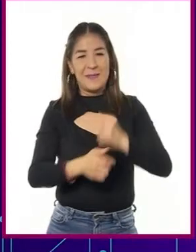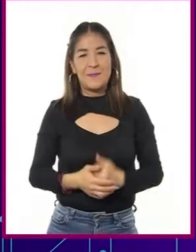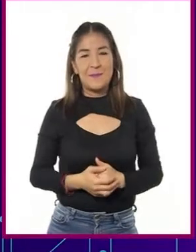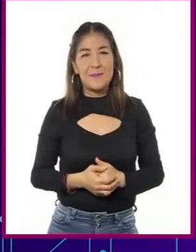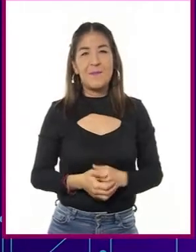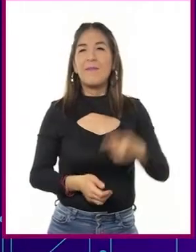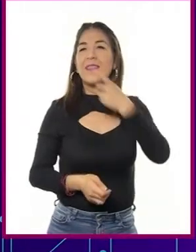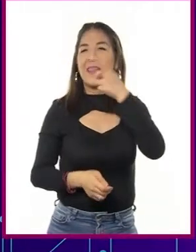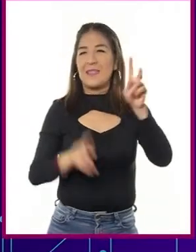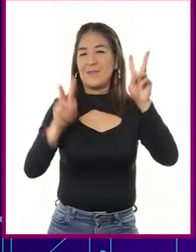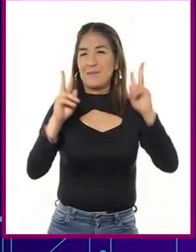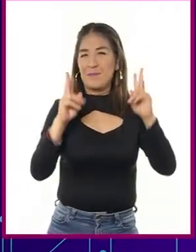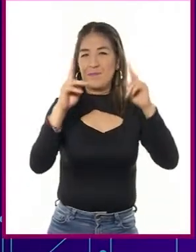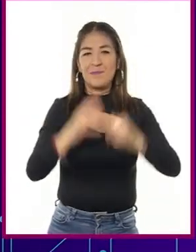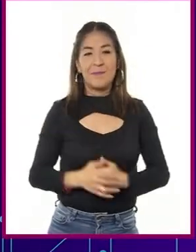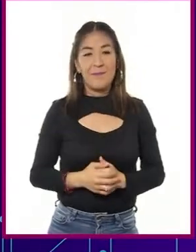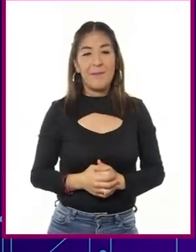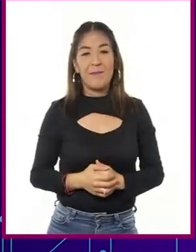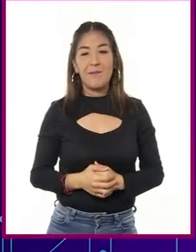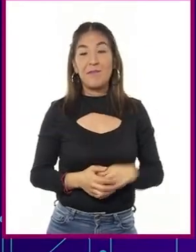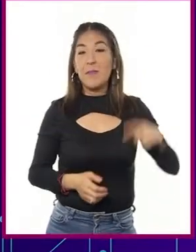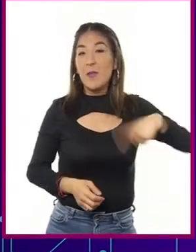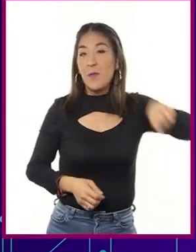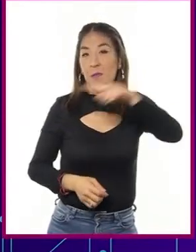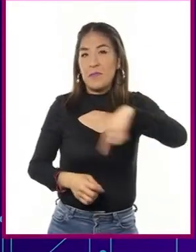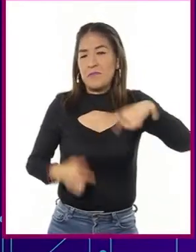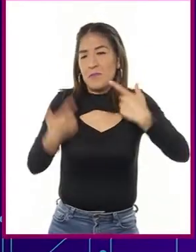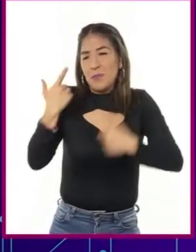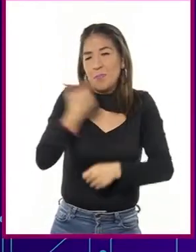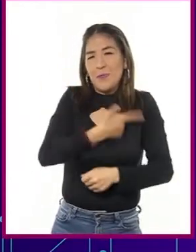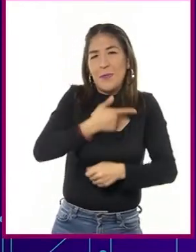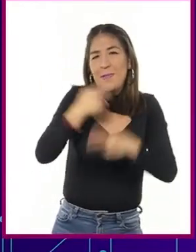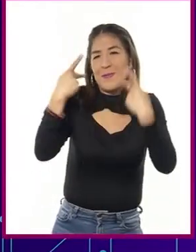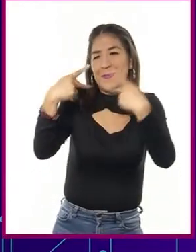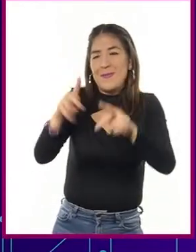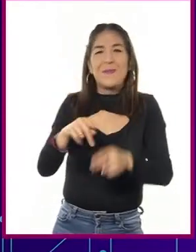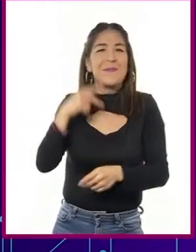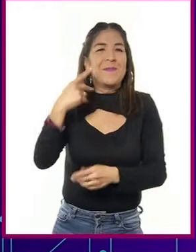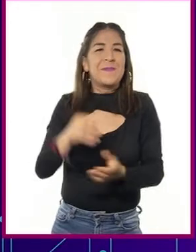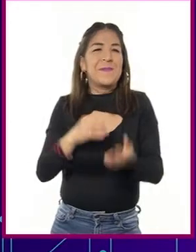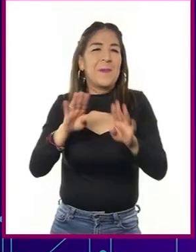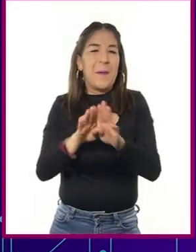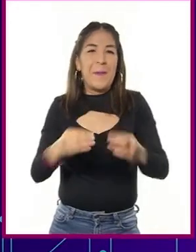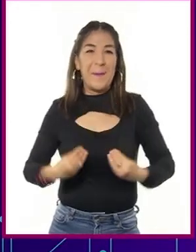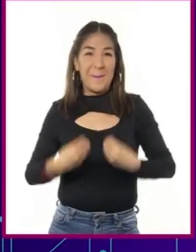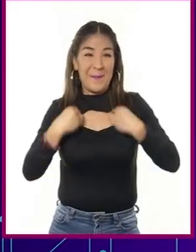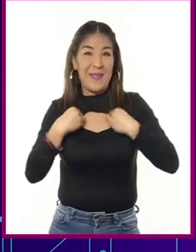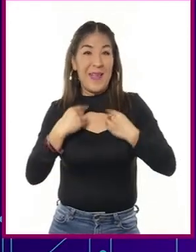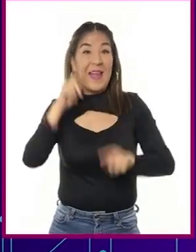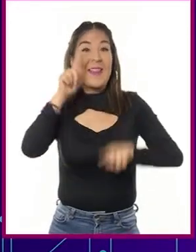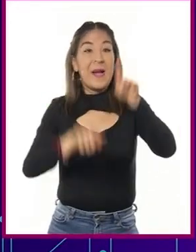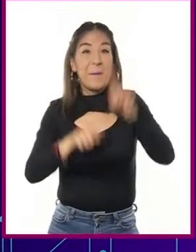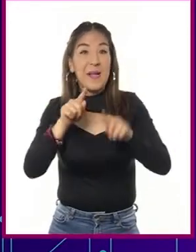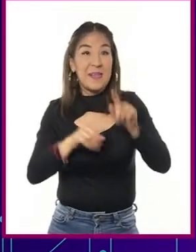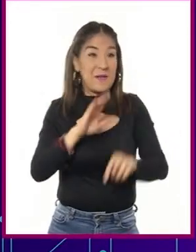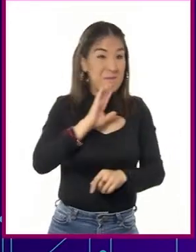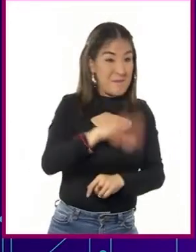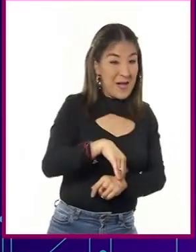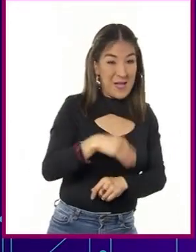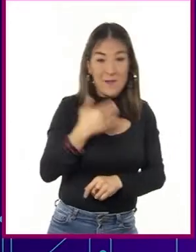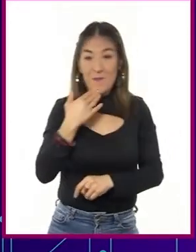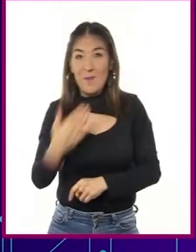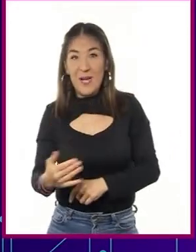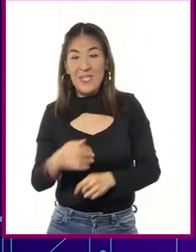dice el refrán, cada quien hace de su vida un cacahuate, pero depende de ti si es dulce o salado. Es